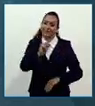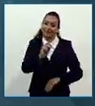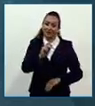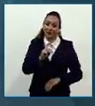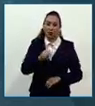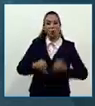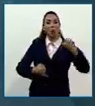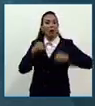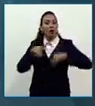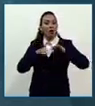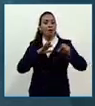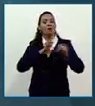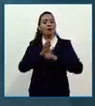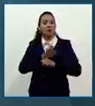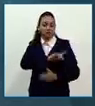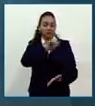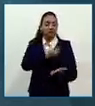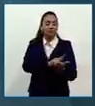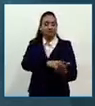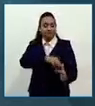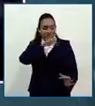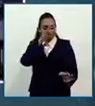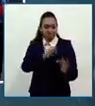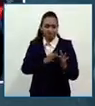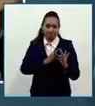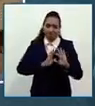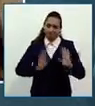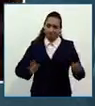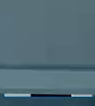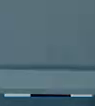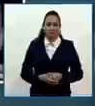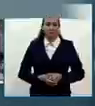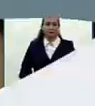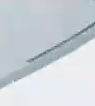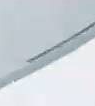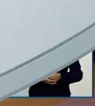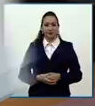leyes para resolver los asuntos de manera imparcial.